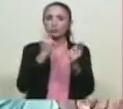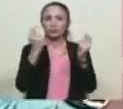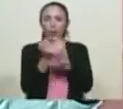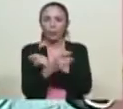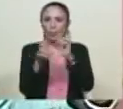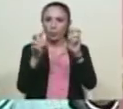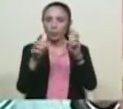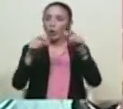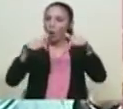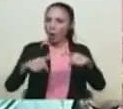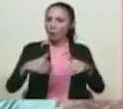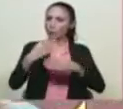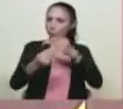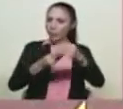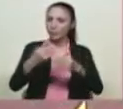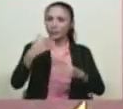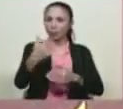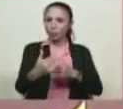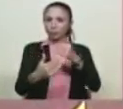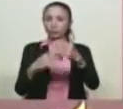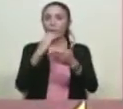Y hoy creo que lo estamos logrando.